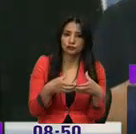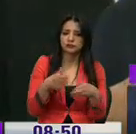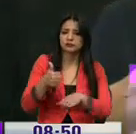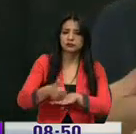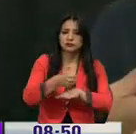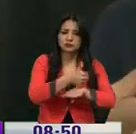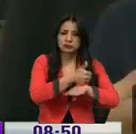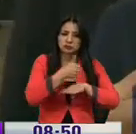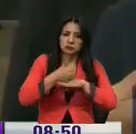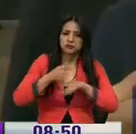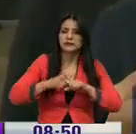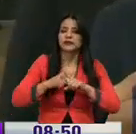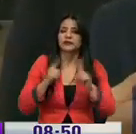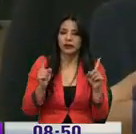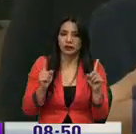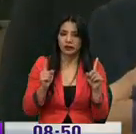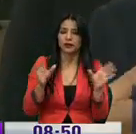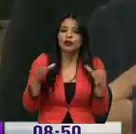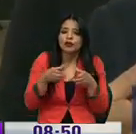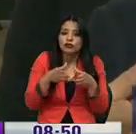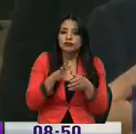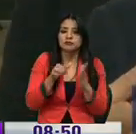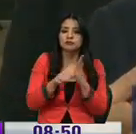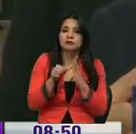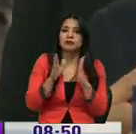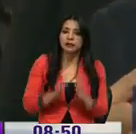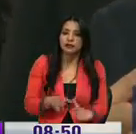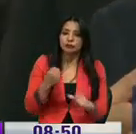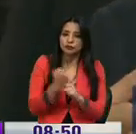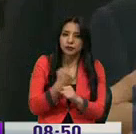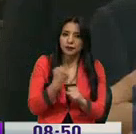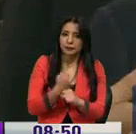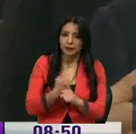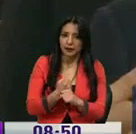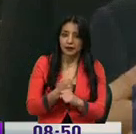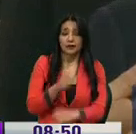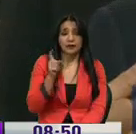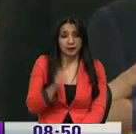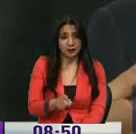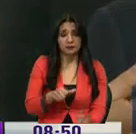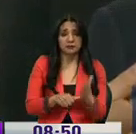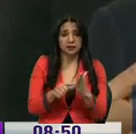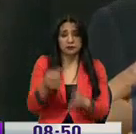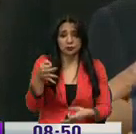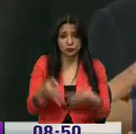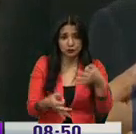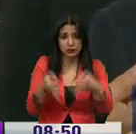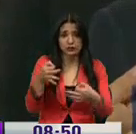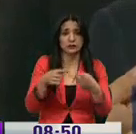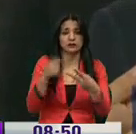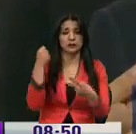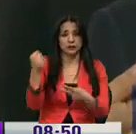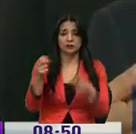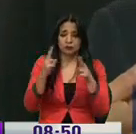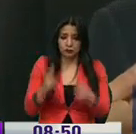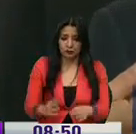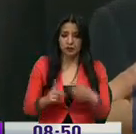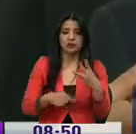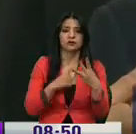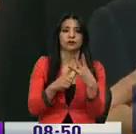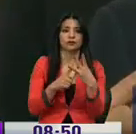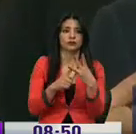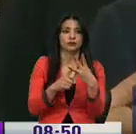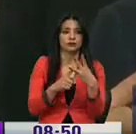multidisciplinaria intraministerial para trabajar. Tiene que involucrarse justicia, tiene que involucrarse derechos humanos, tiene que